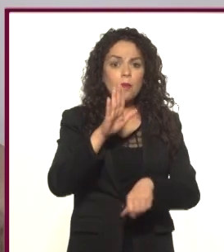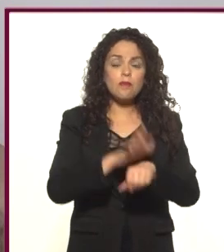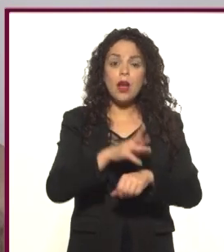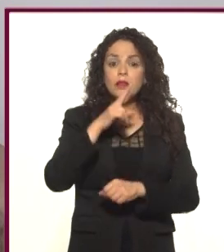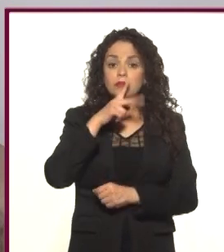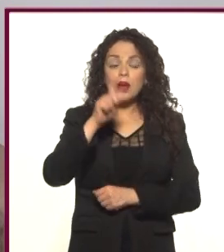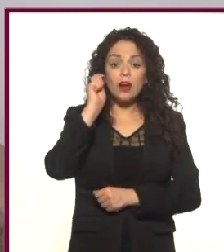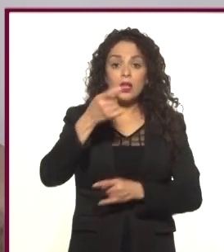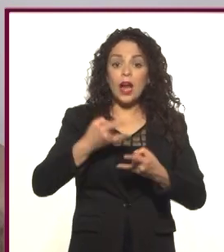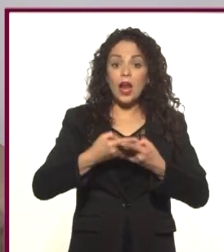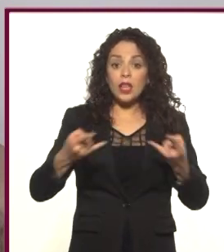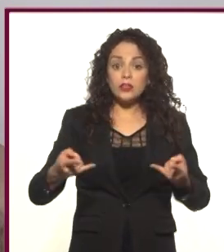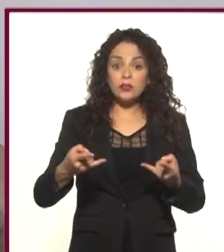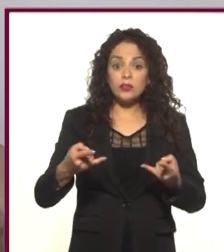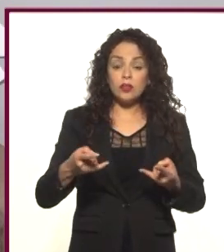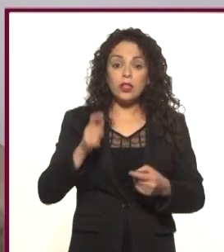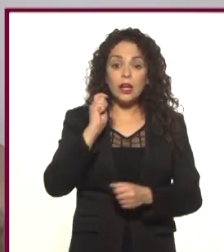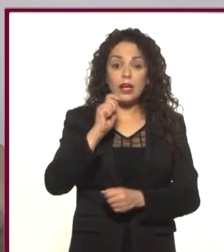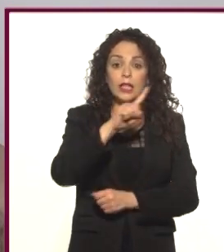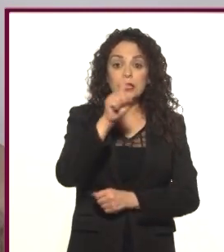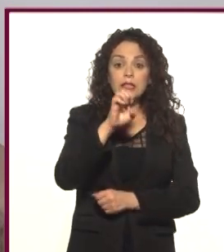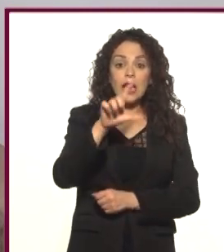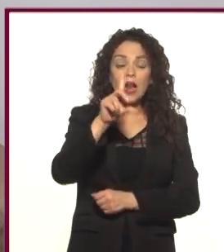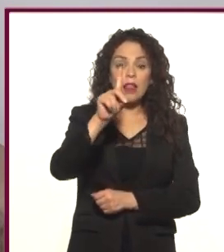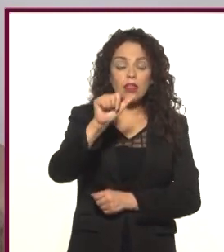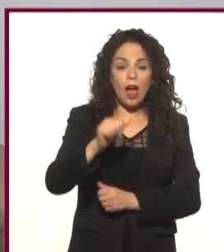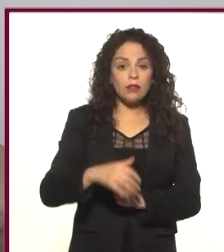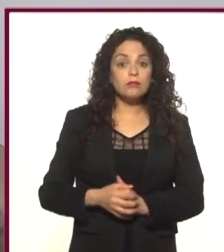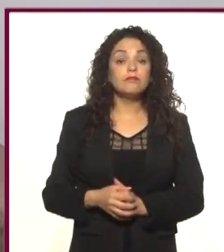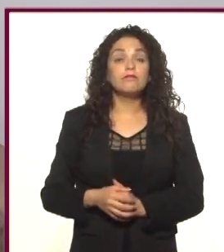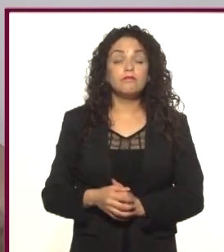como de las mejores sagas de la historia, La Leyenda de Zelda.